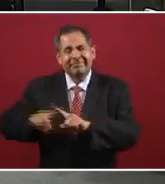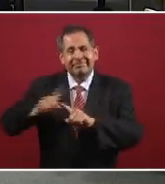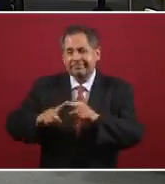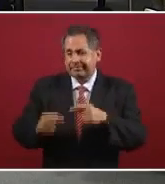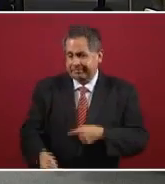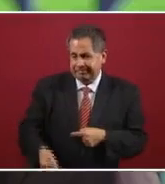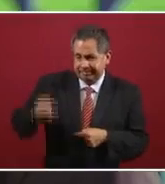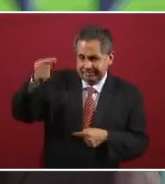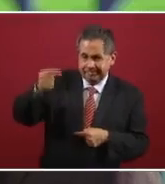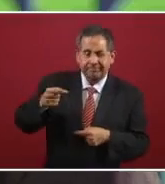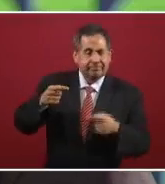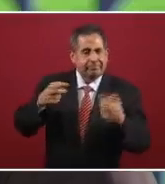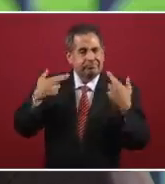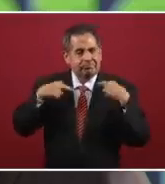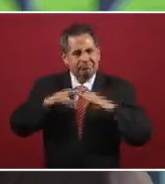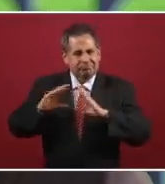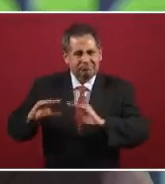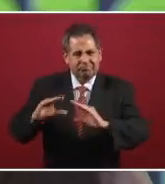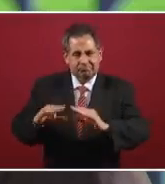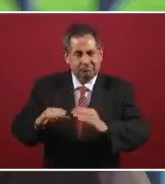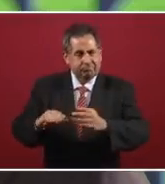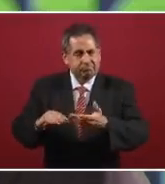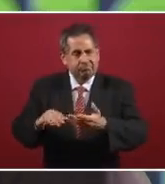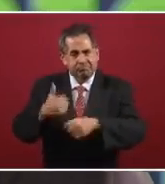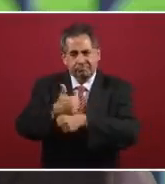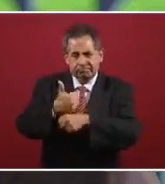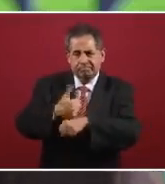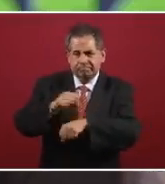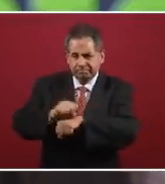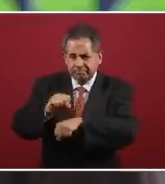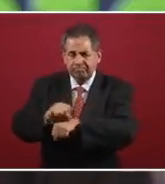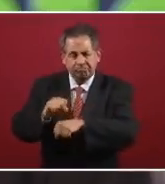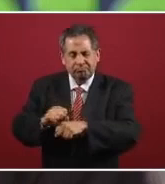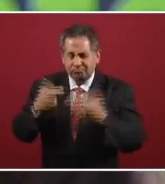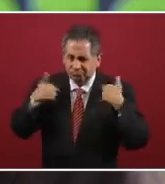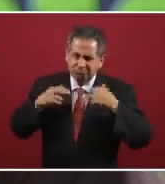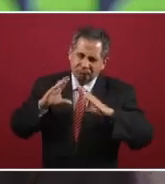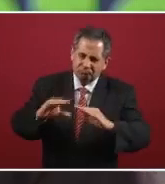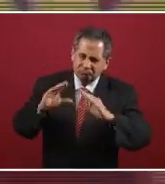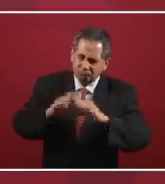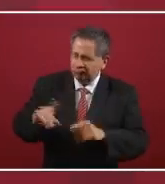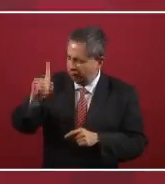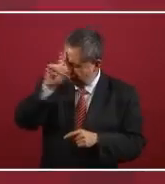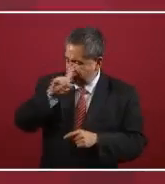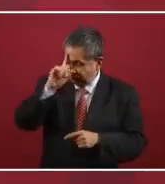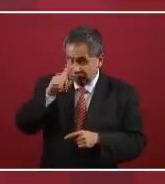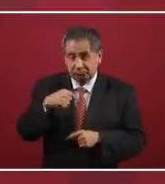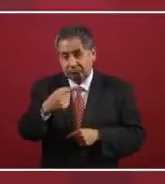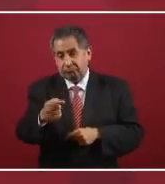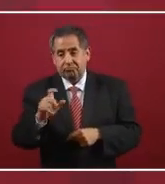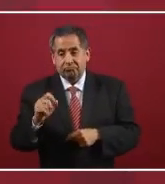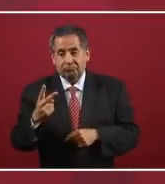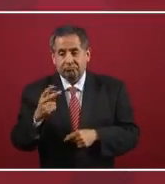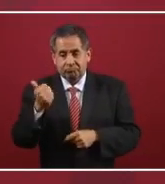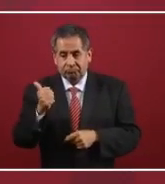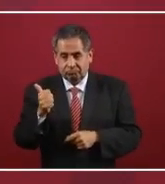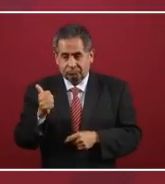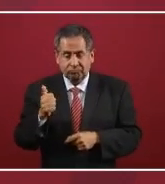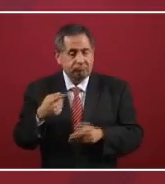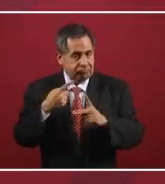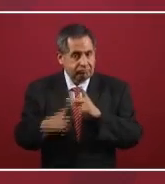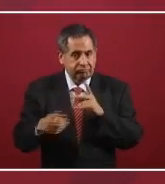todo a nivel de educación básica, primaria, secundaria. Ahora que inician clases el 22 de agosto, se va